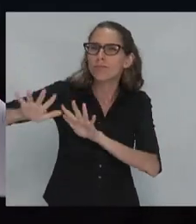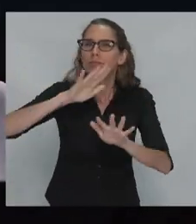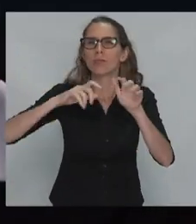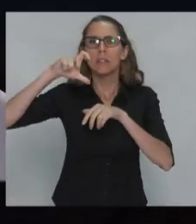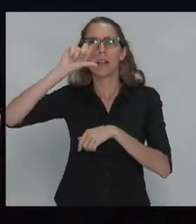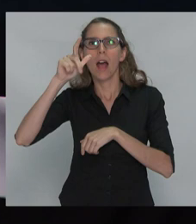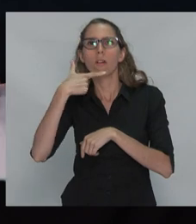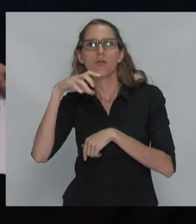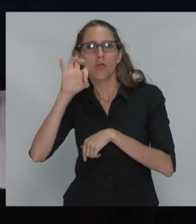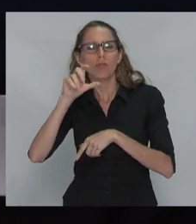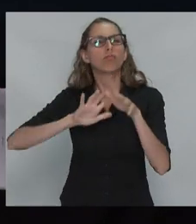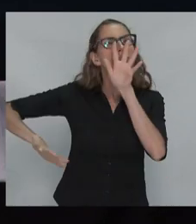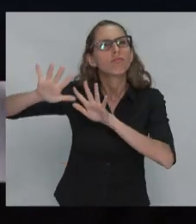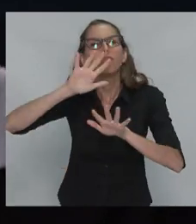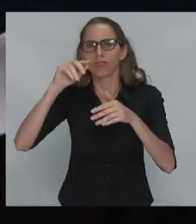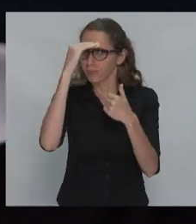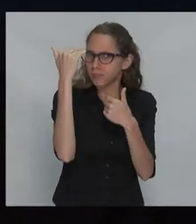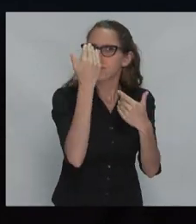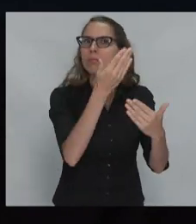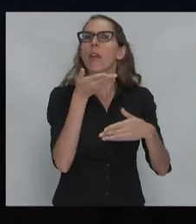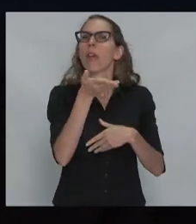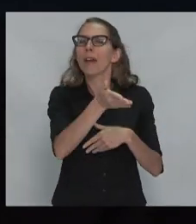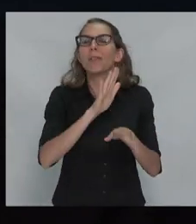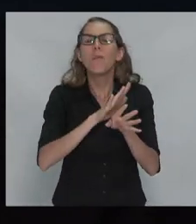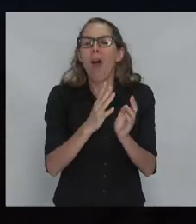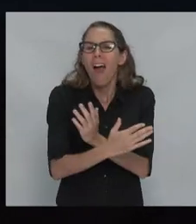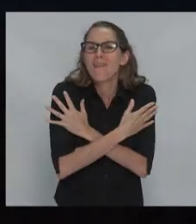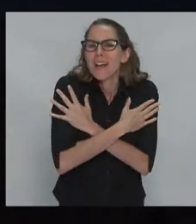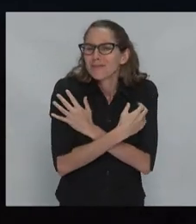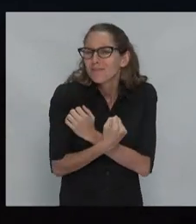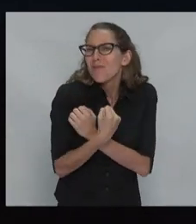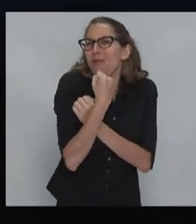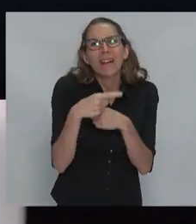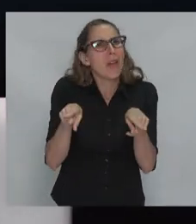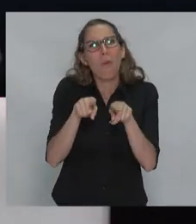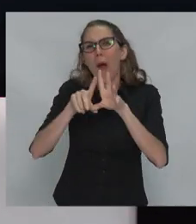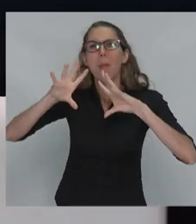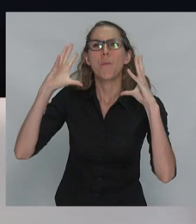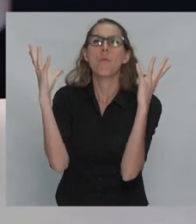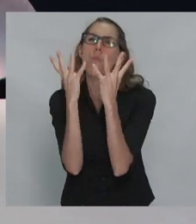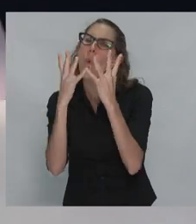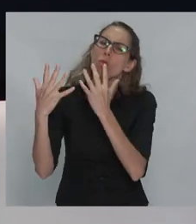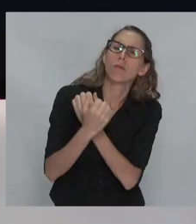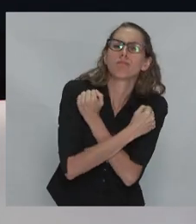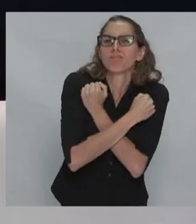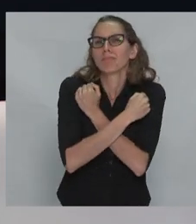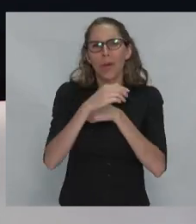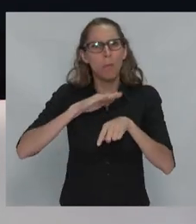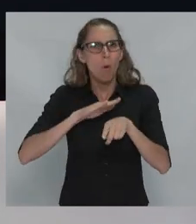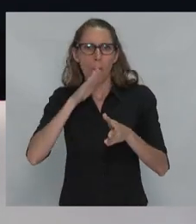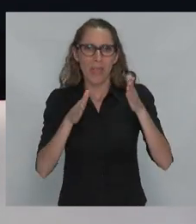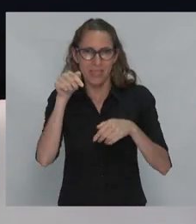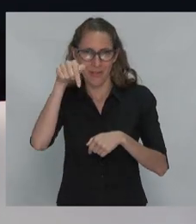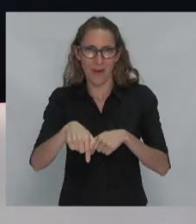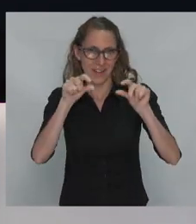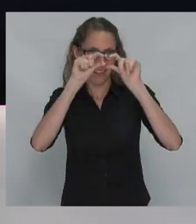Claxo, este homenaje que tiene que ver con un abrazo del tamaño del mundo, así como se titula este espacio, este momento que estamos viviendo